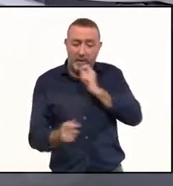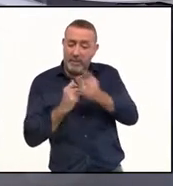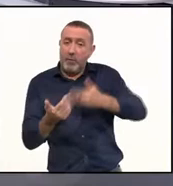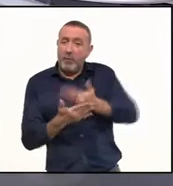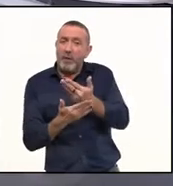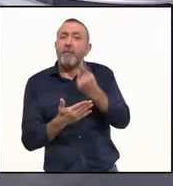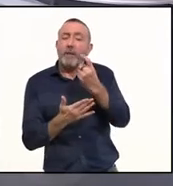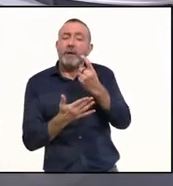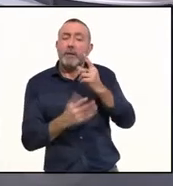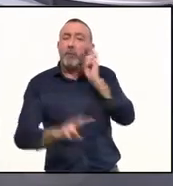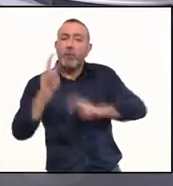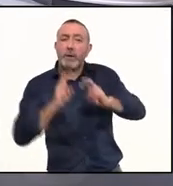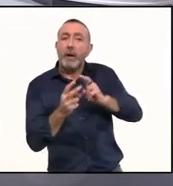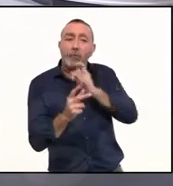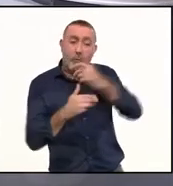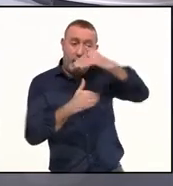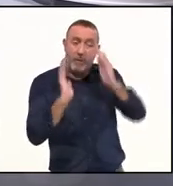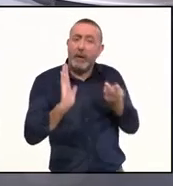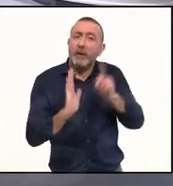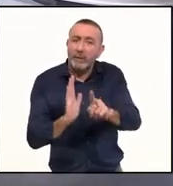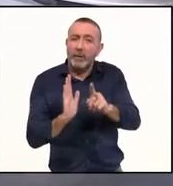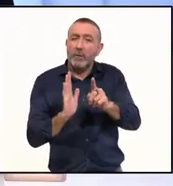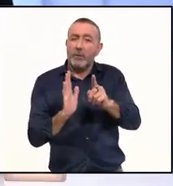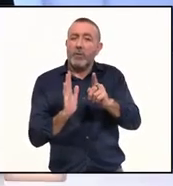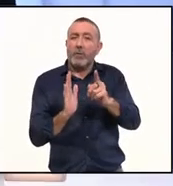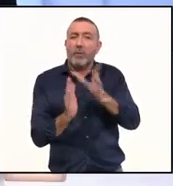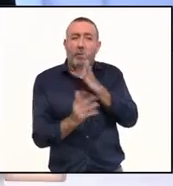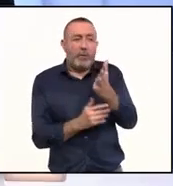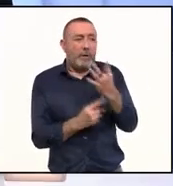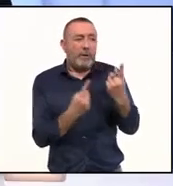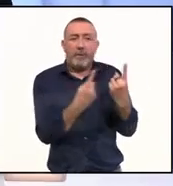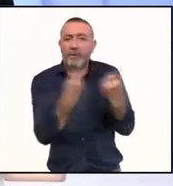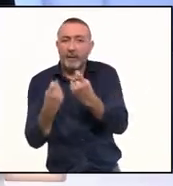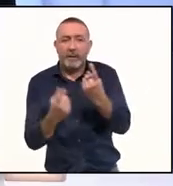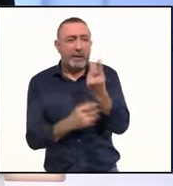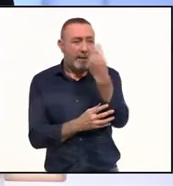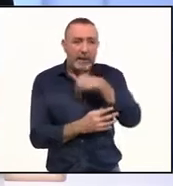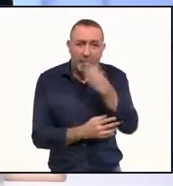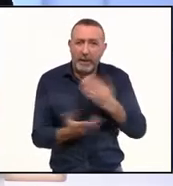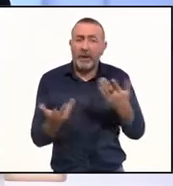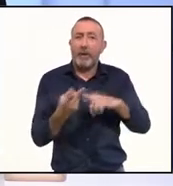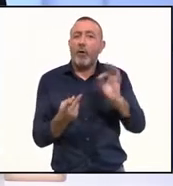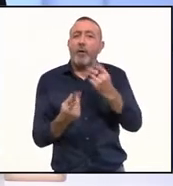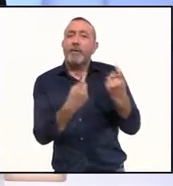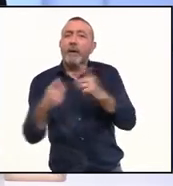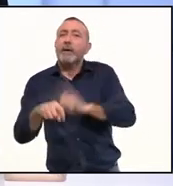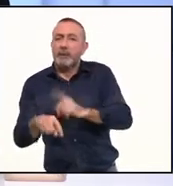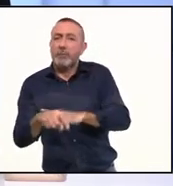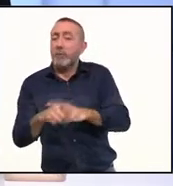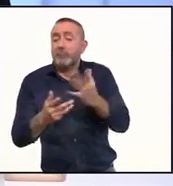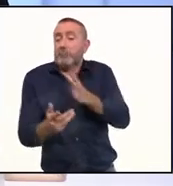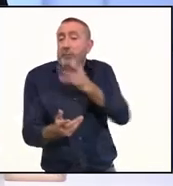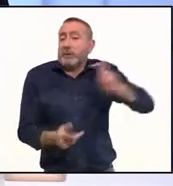de tratarlo y ella decía por favor hemos visto medios que por la precariedad por la falta de tiempo por bbva ya saber